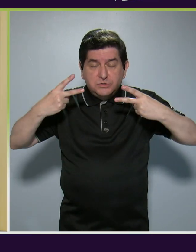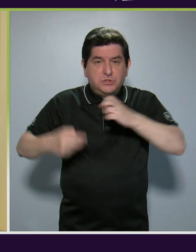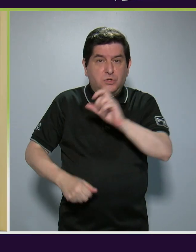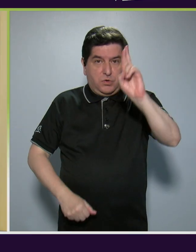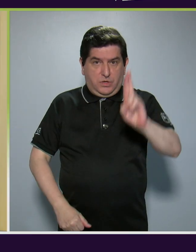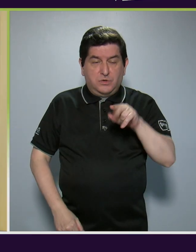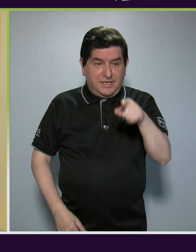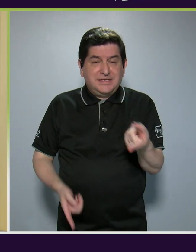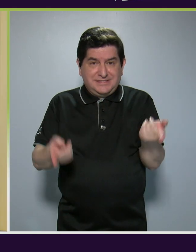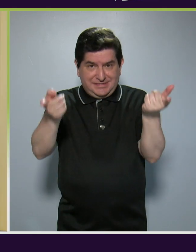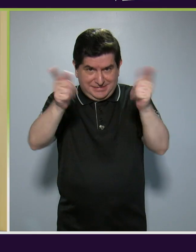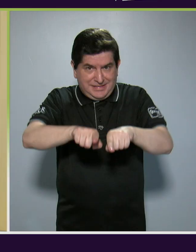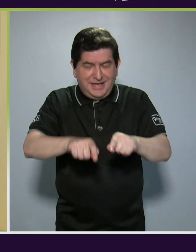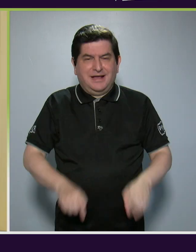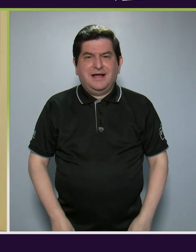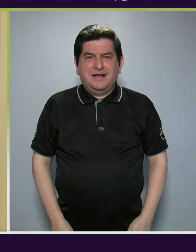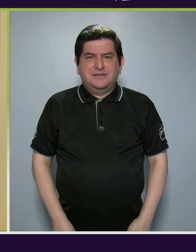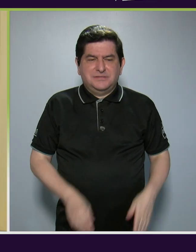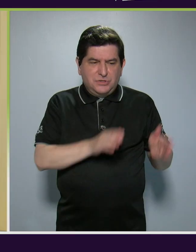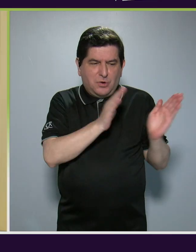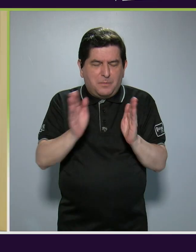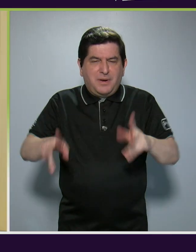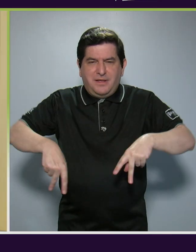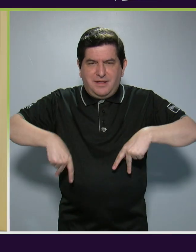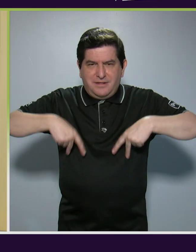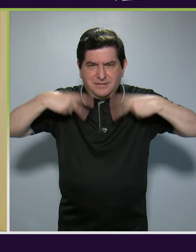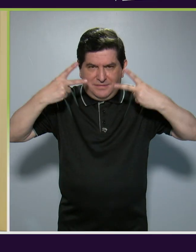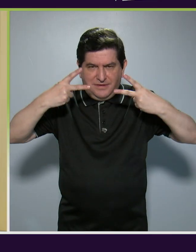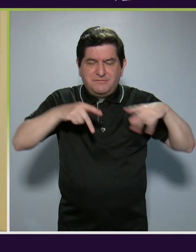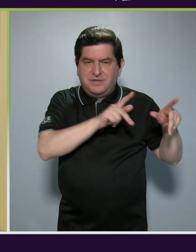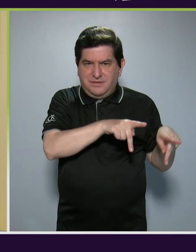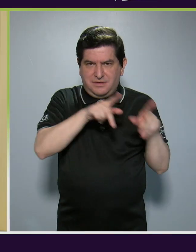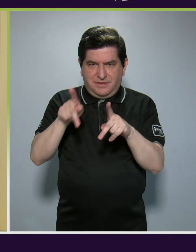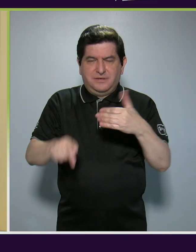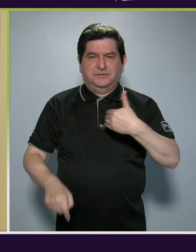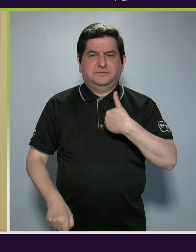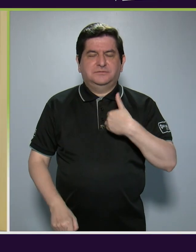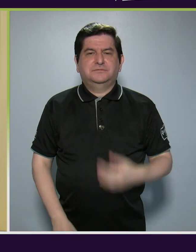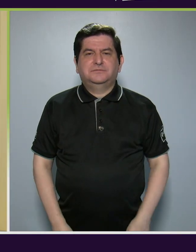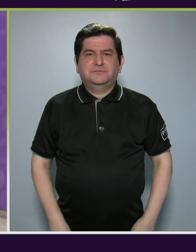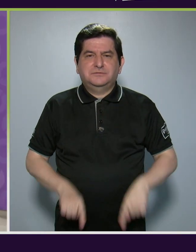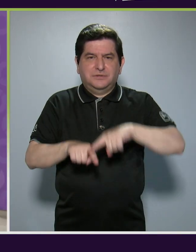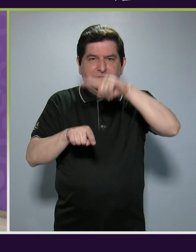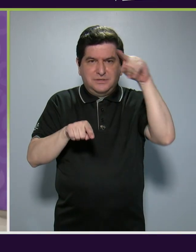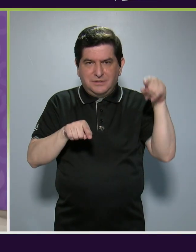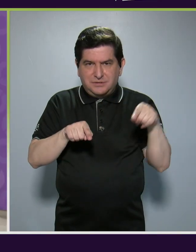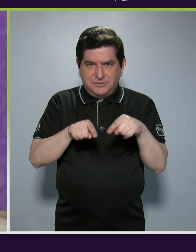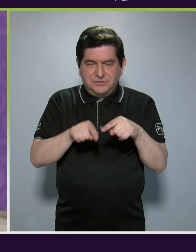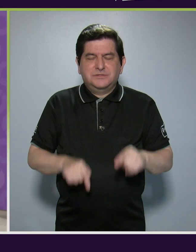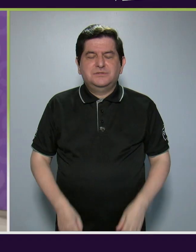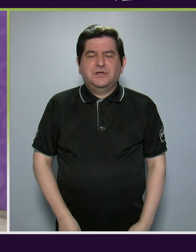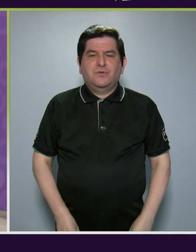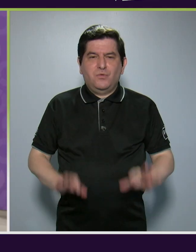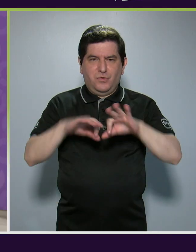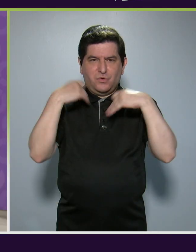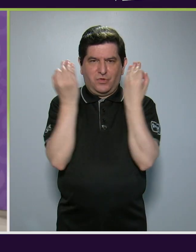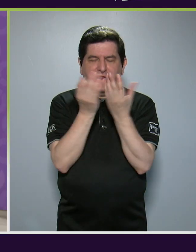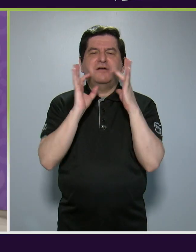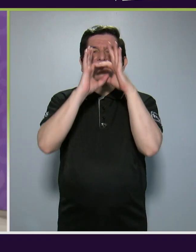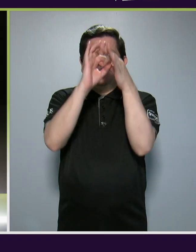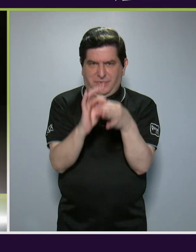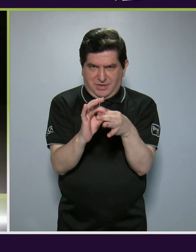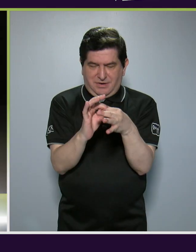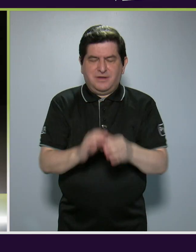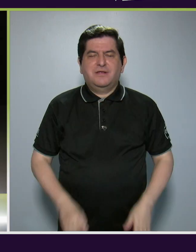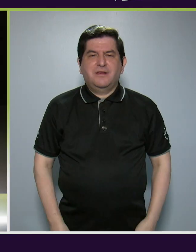que en este caso es como el plan de vida o la historia de vida que pueden tener las personas, un círculo familiar, digamos, muy unido, y